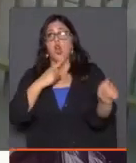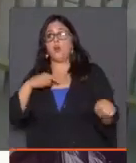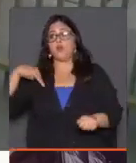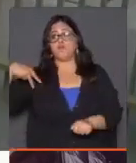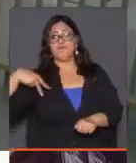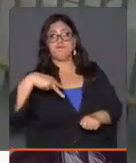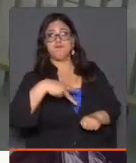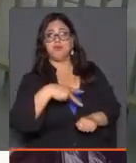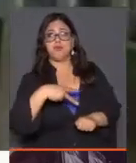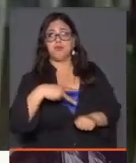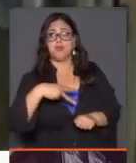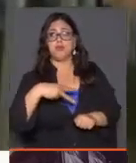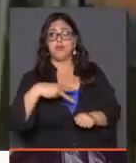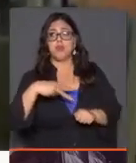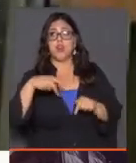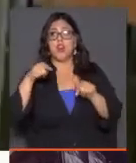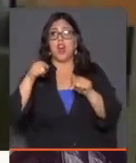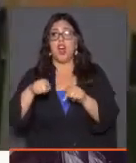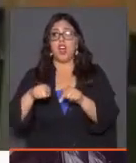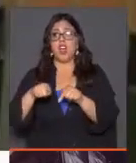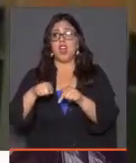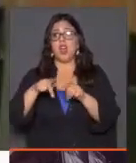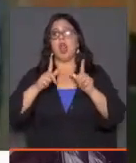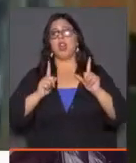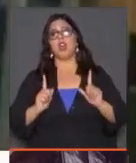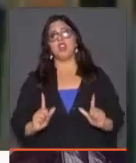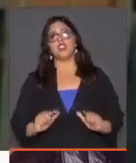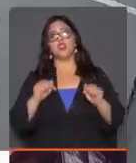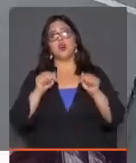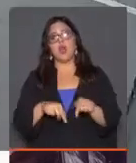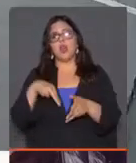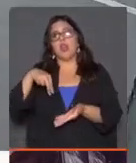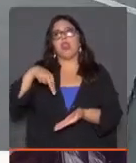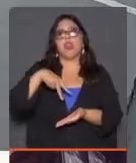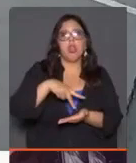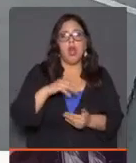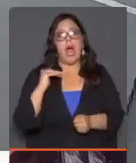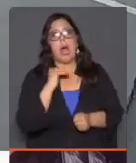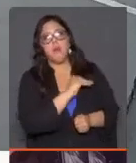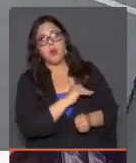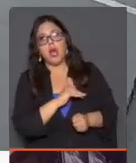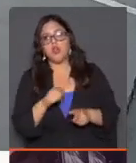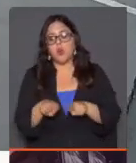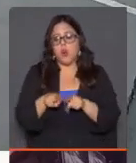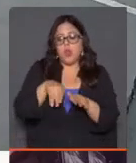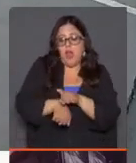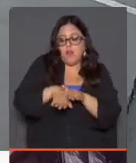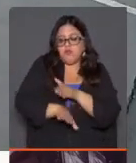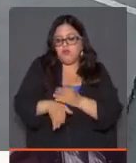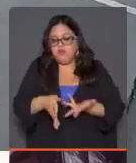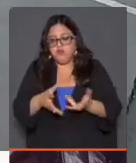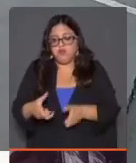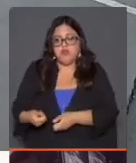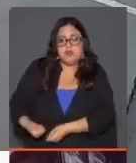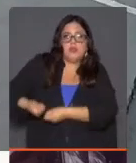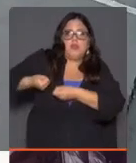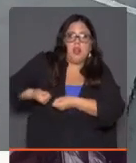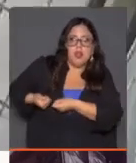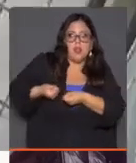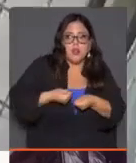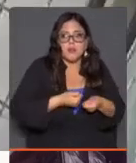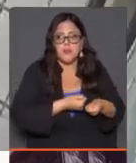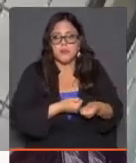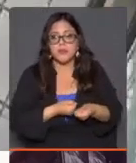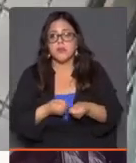Espalda arqueada, descansó aquí, allá, pasitos cortos, apurado, acomodó los fajos en varias oportunidades.